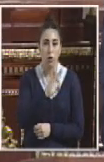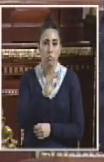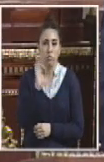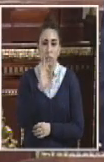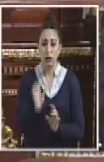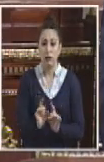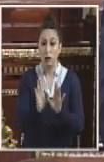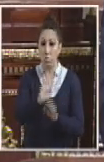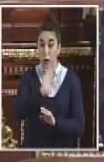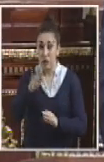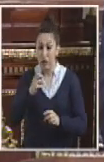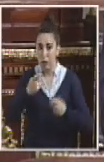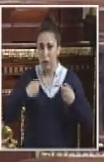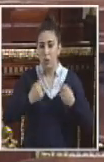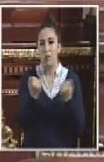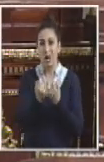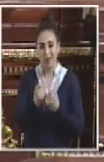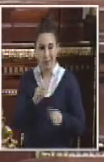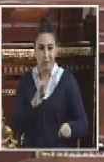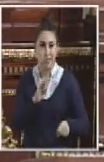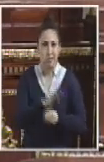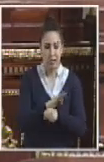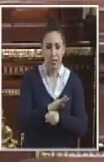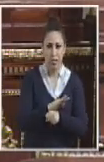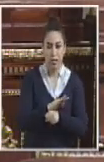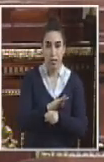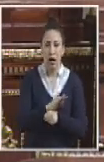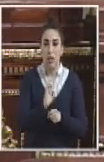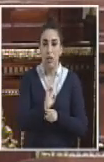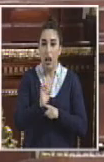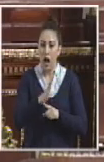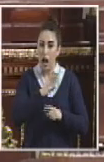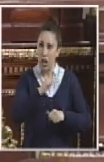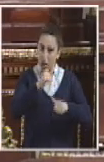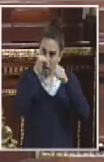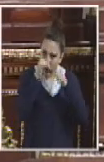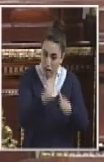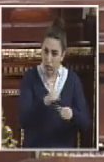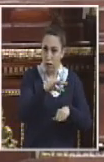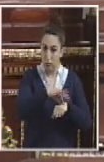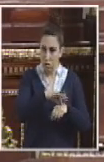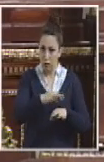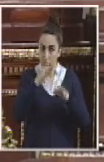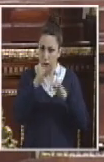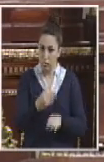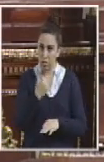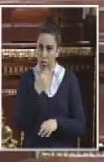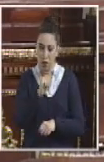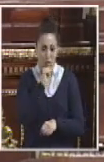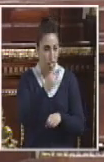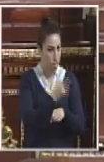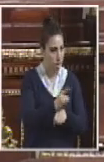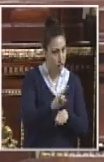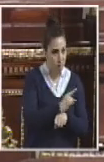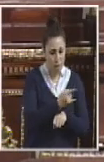defunción. Esto permitiría también brindar atención médica oportuna, de calidad, y despresurizar a